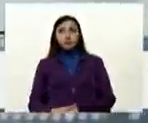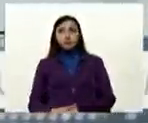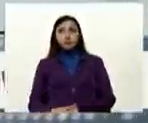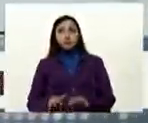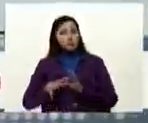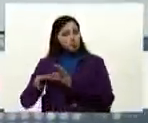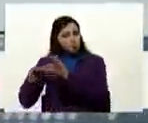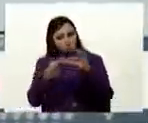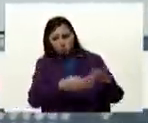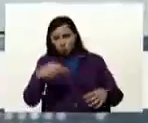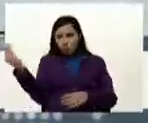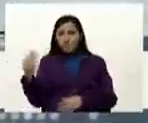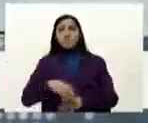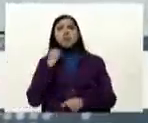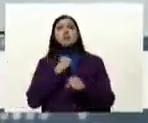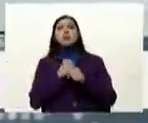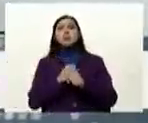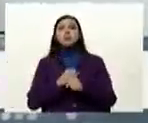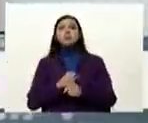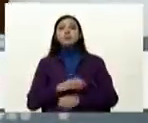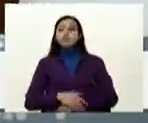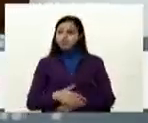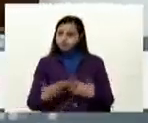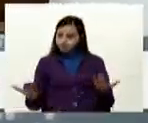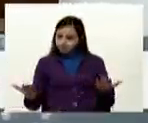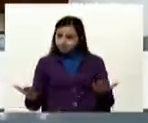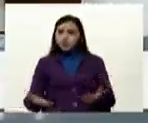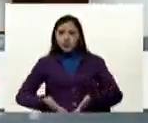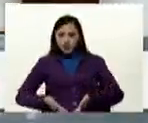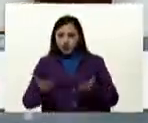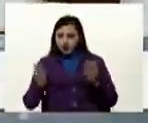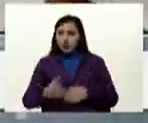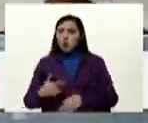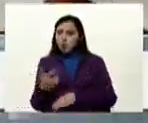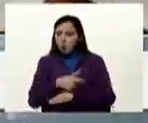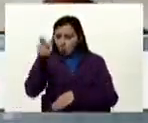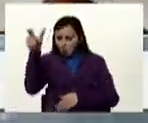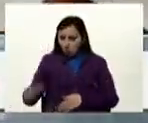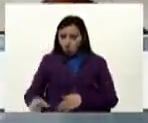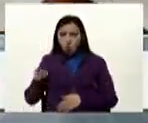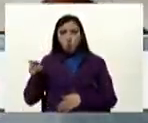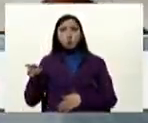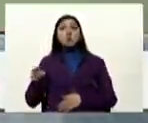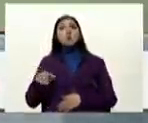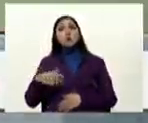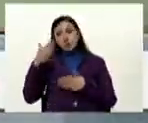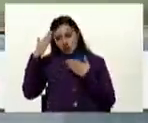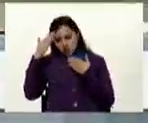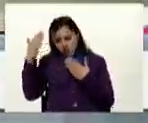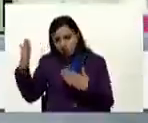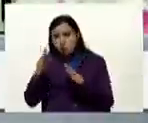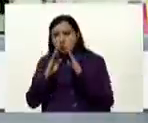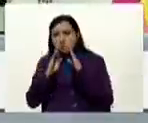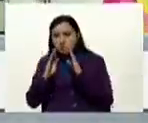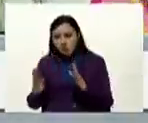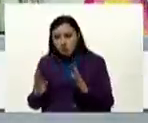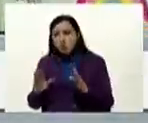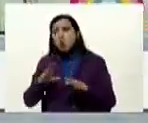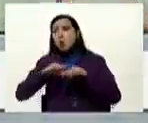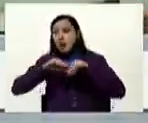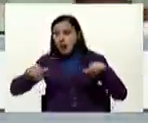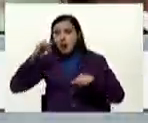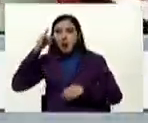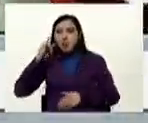Juntos hacemos más. Y así debe ser, gobernador León Heredia. Saludos y bendiciones para esa tierra